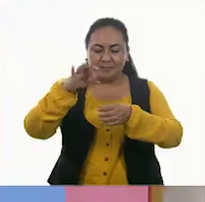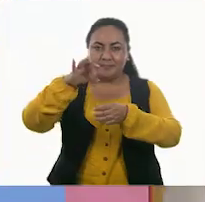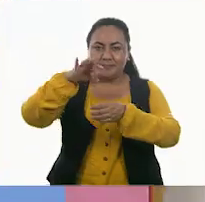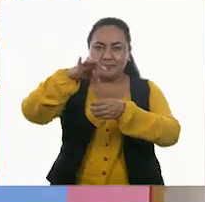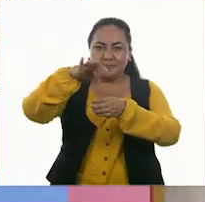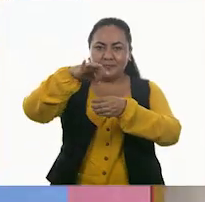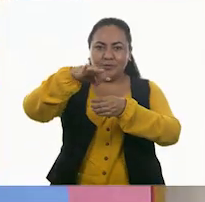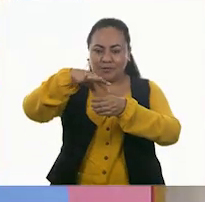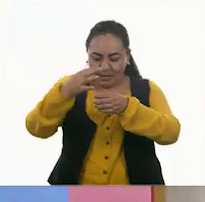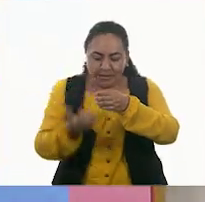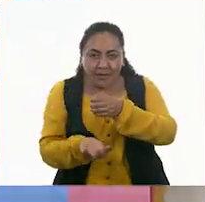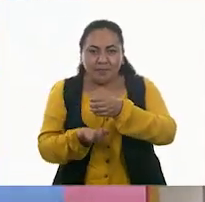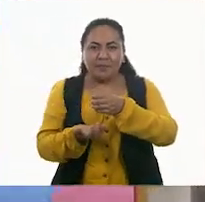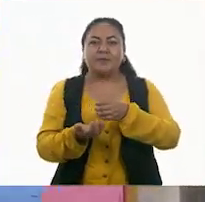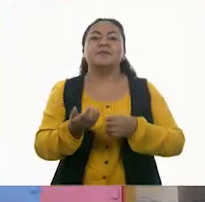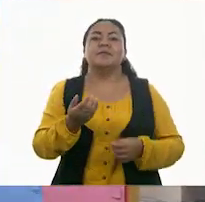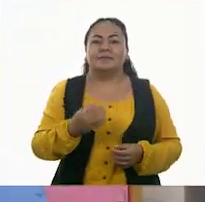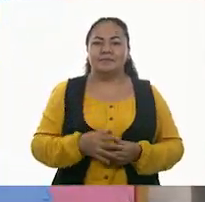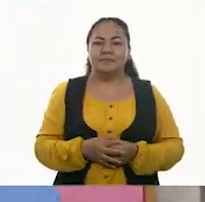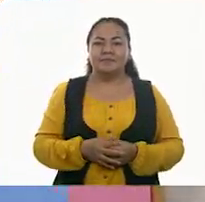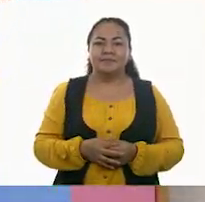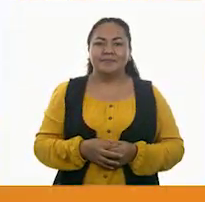Venga.